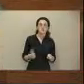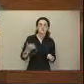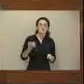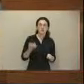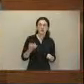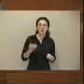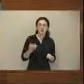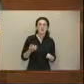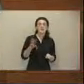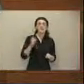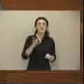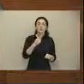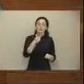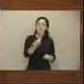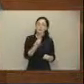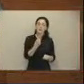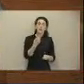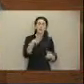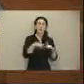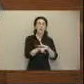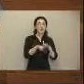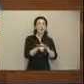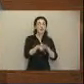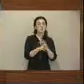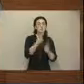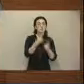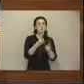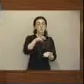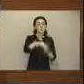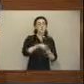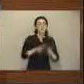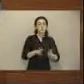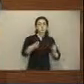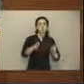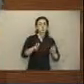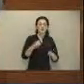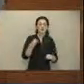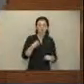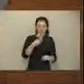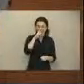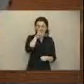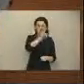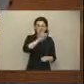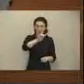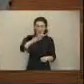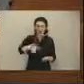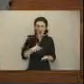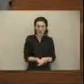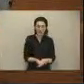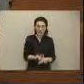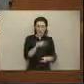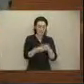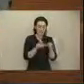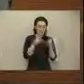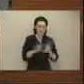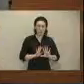socapa de poner en marcha algunos recursos que llevan ociosos desde el año 2011, están